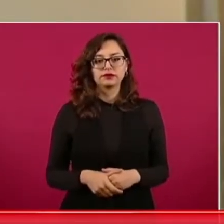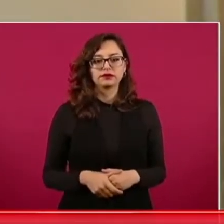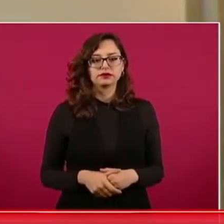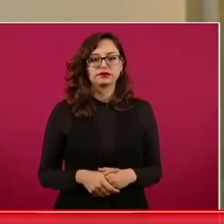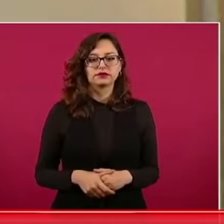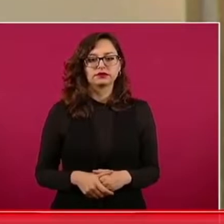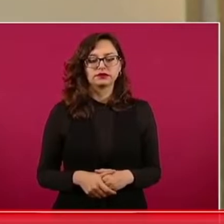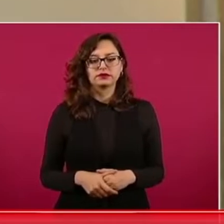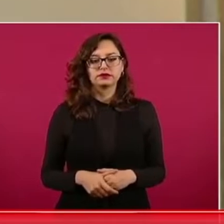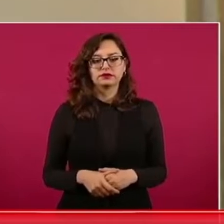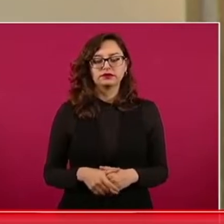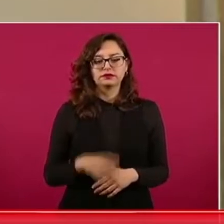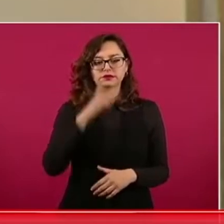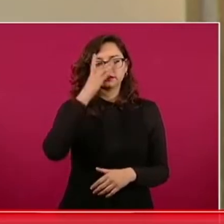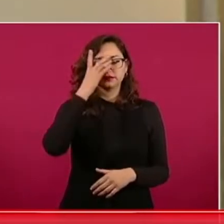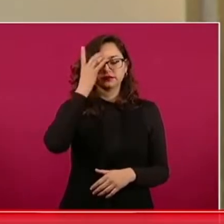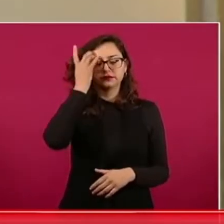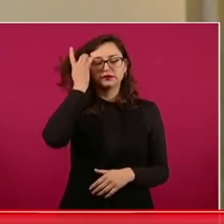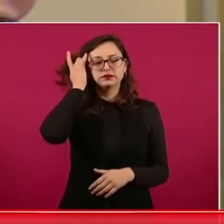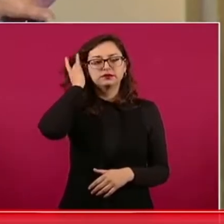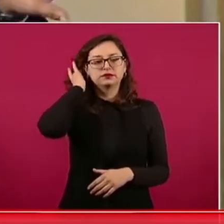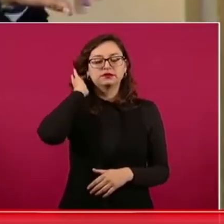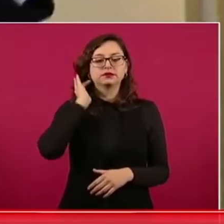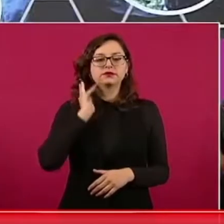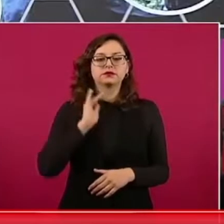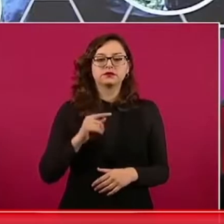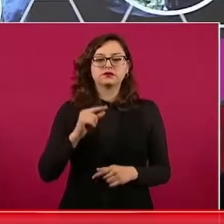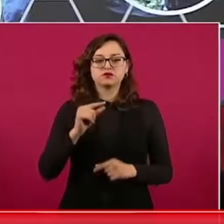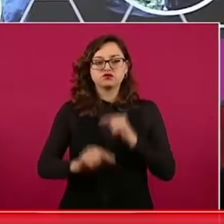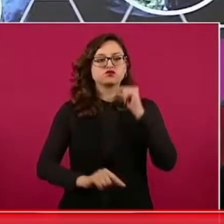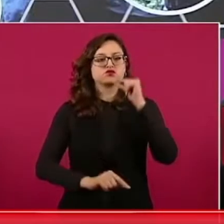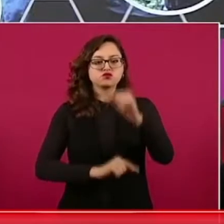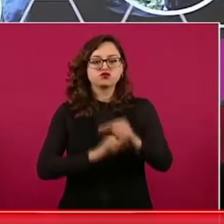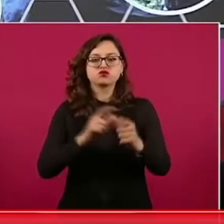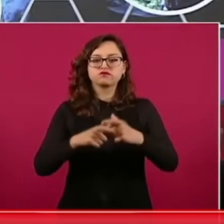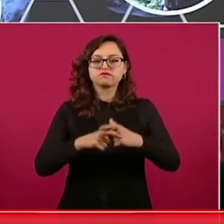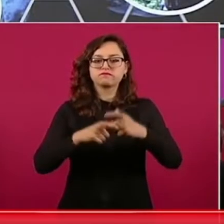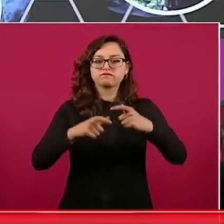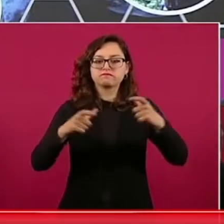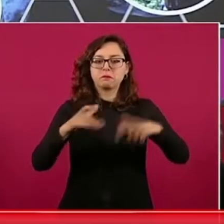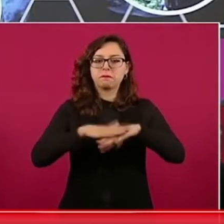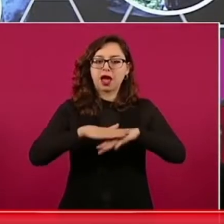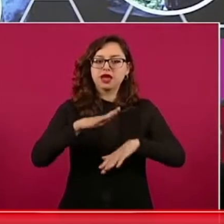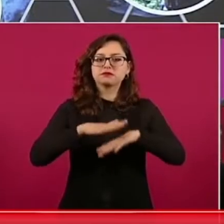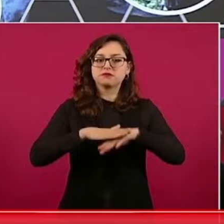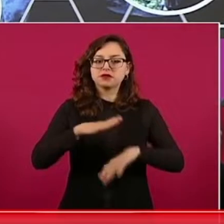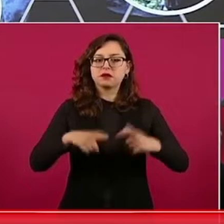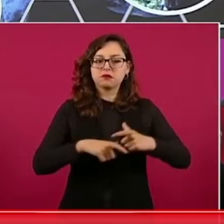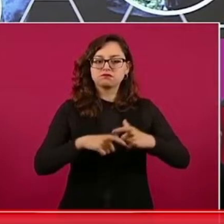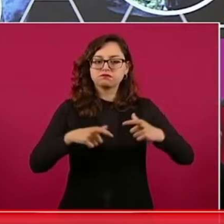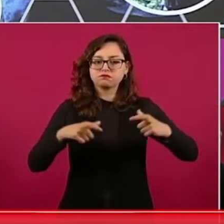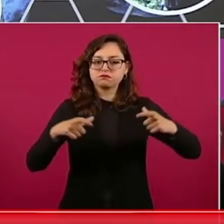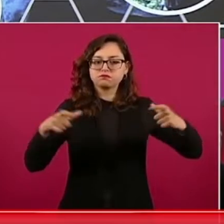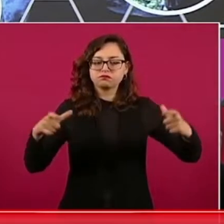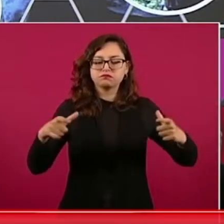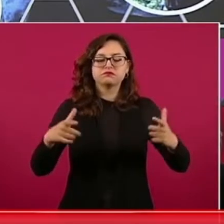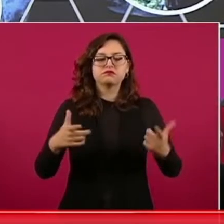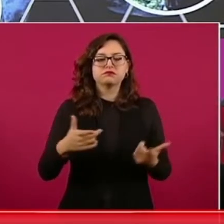Y va a aumentar más, y sobre todo las instalaciones, porque regresa el